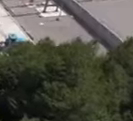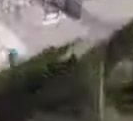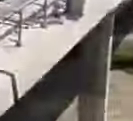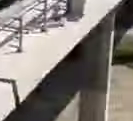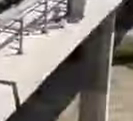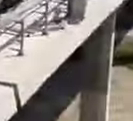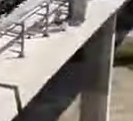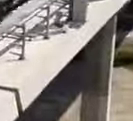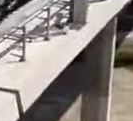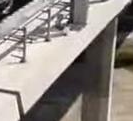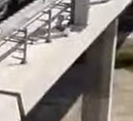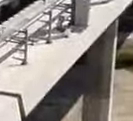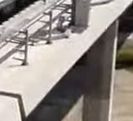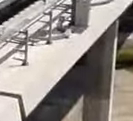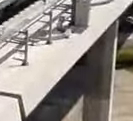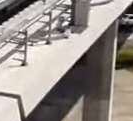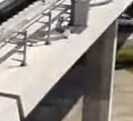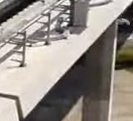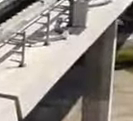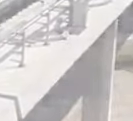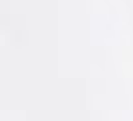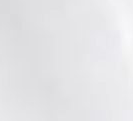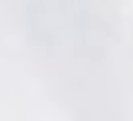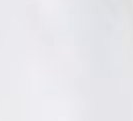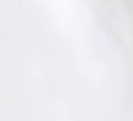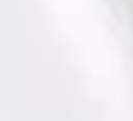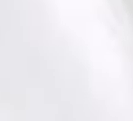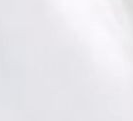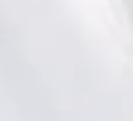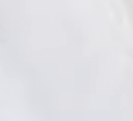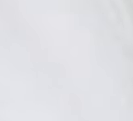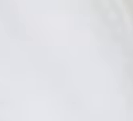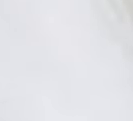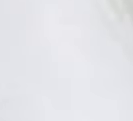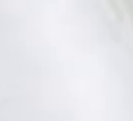ruta. Secretaría de Comunicaciones y Transportes.